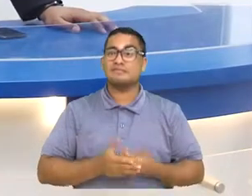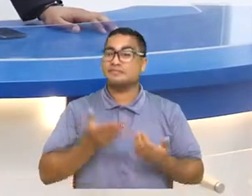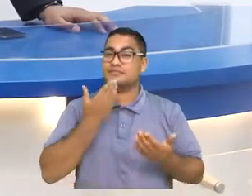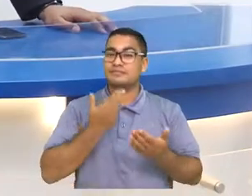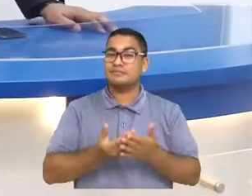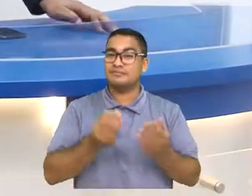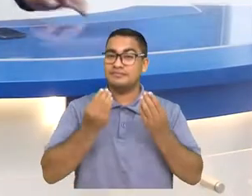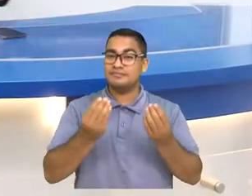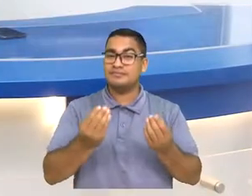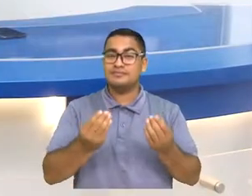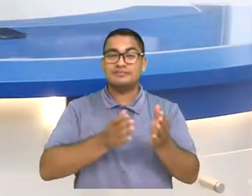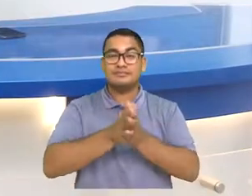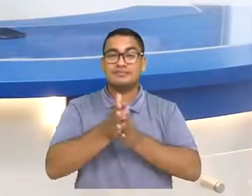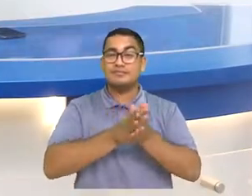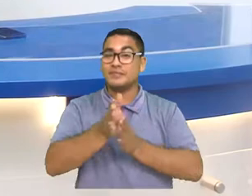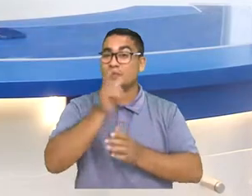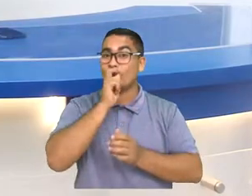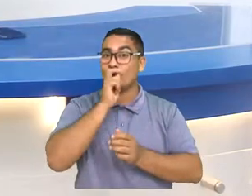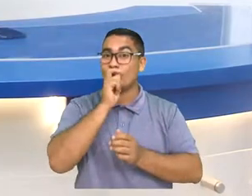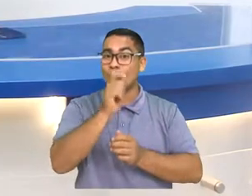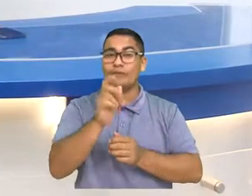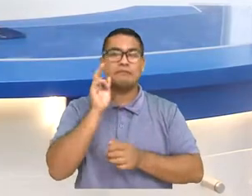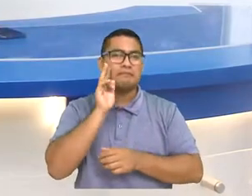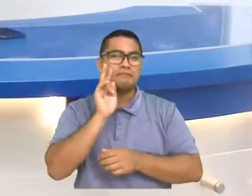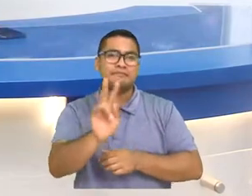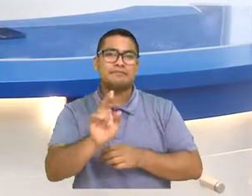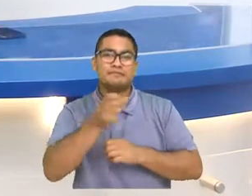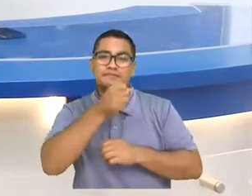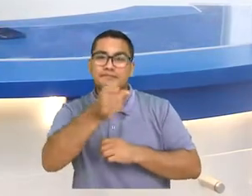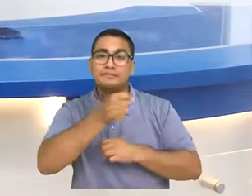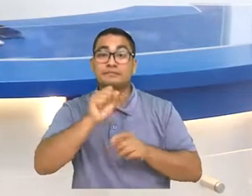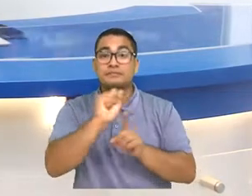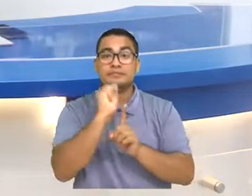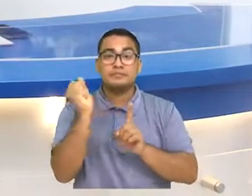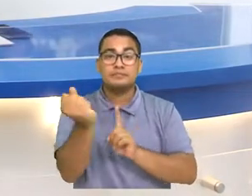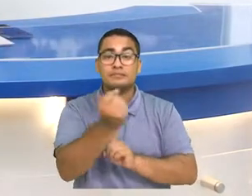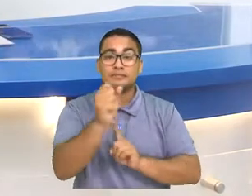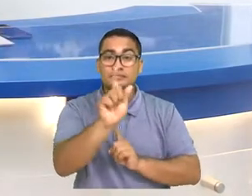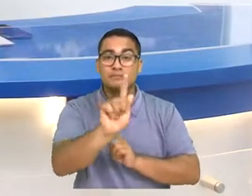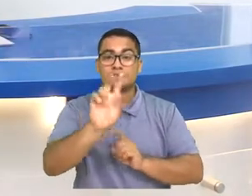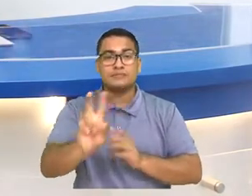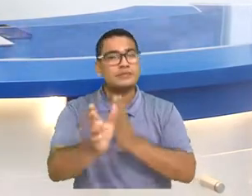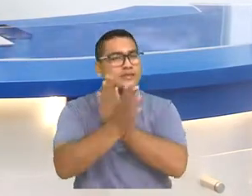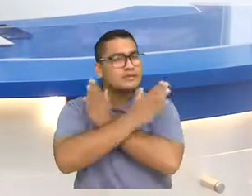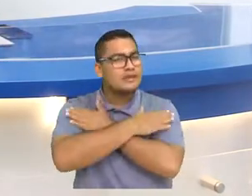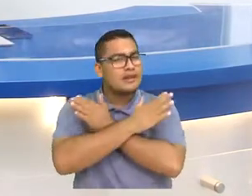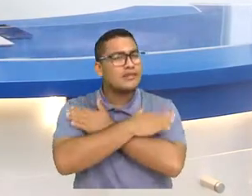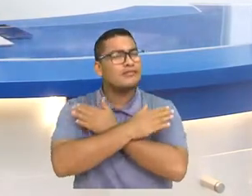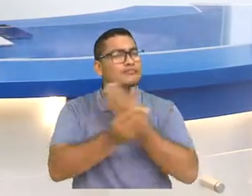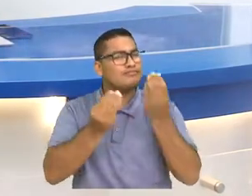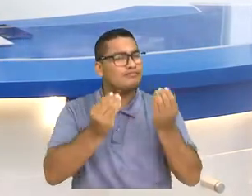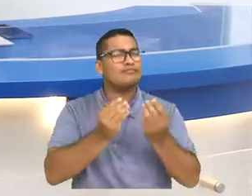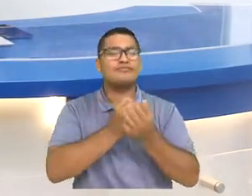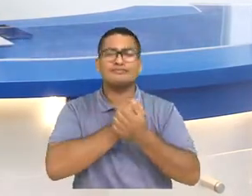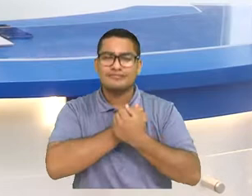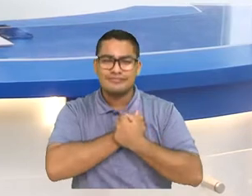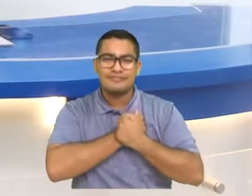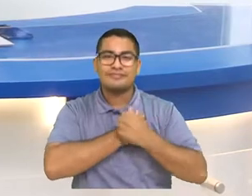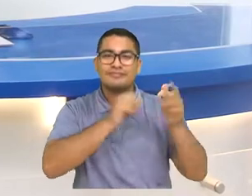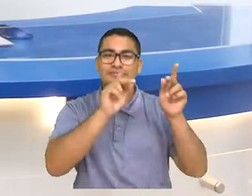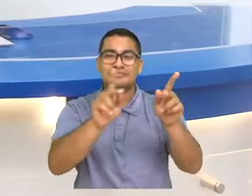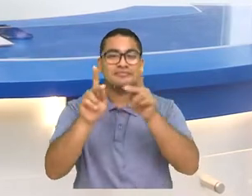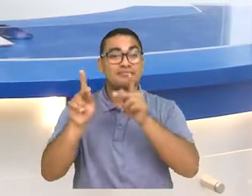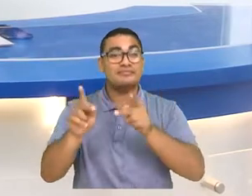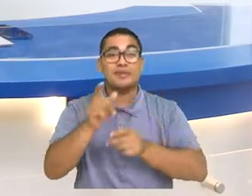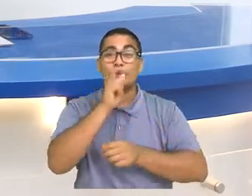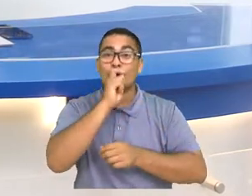Muchísimas gracias por preferir informarse a través de Noticias Asamblea TV. También saludamos de forma calurosa y especial a quienes nos